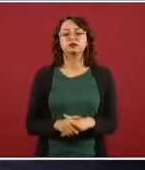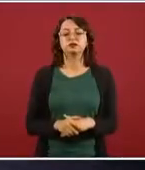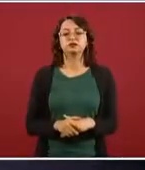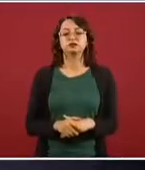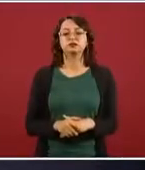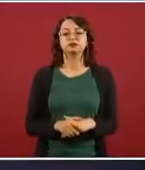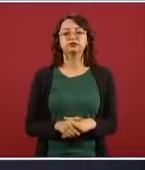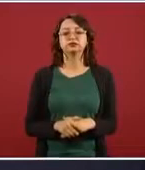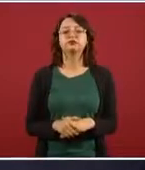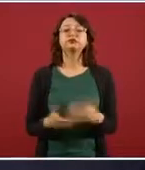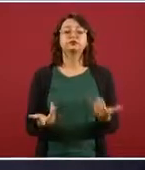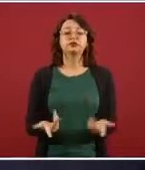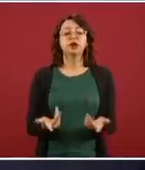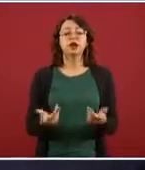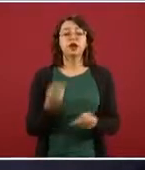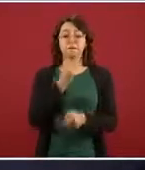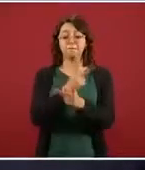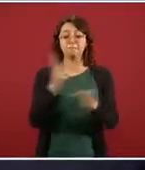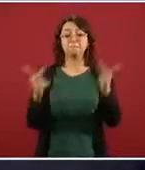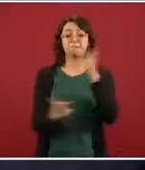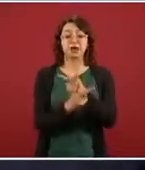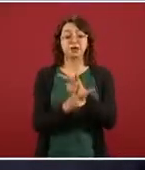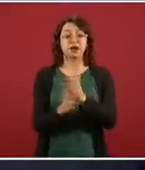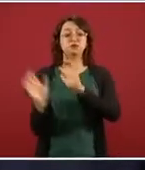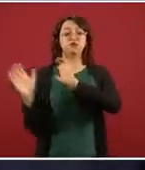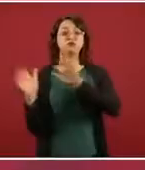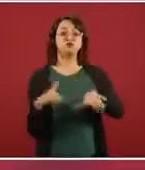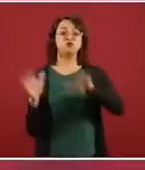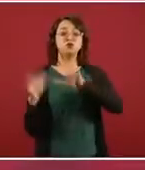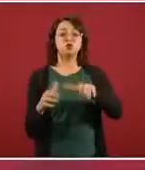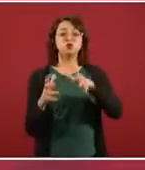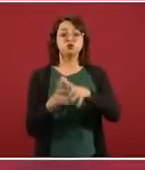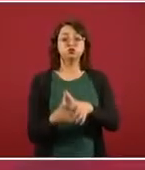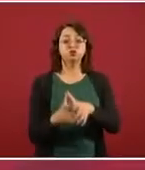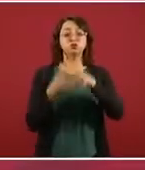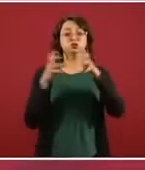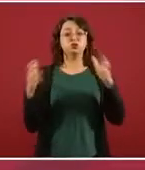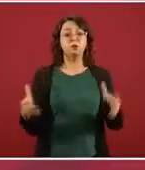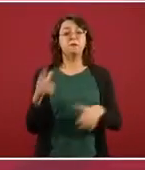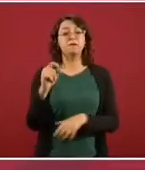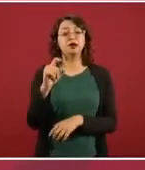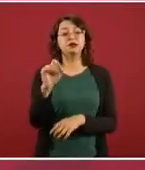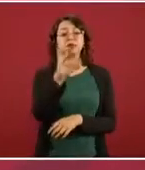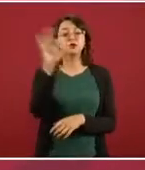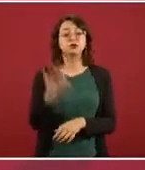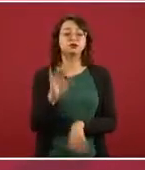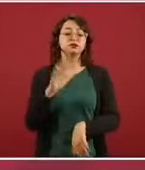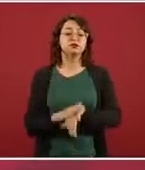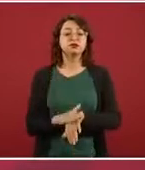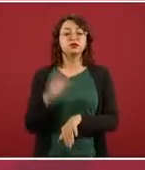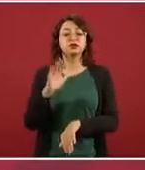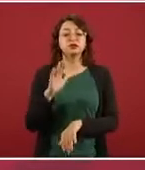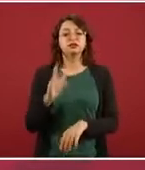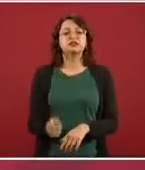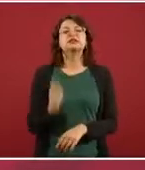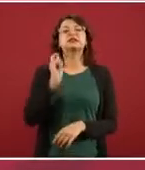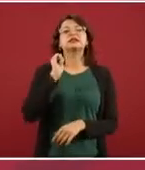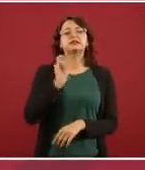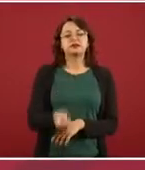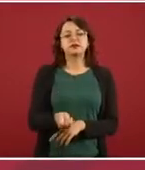de nivel medio superior creció en 20%. O sea, se